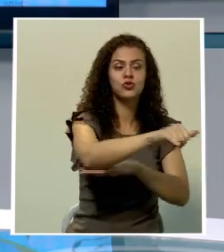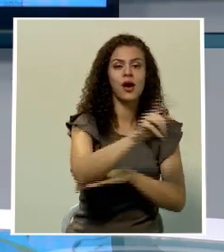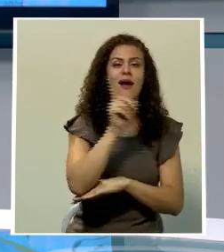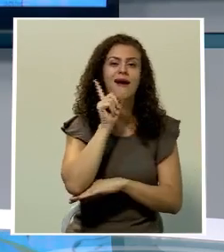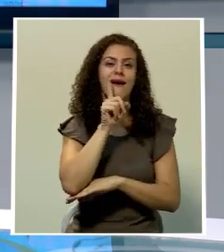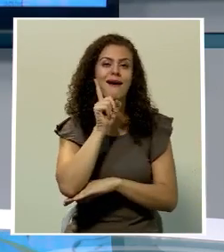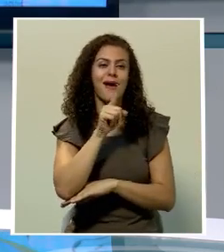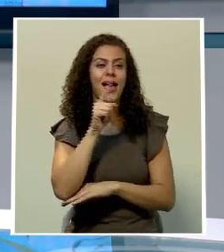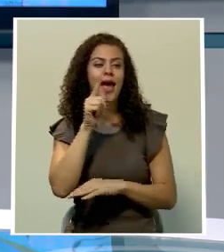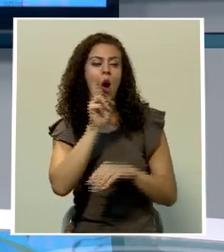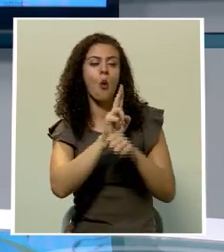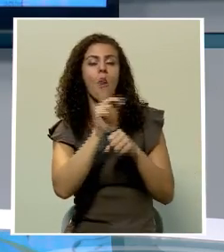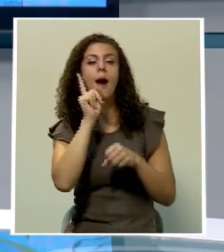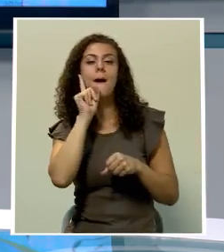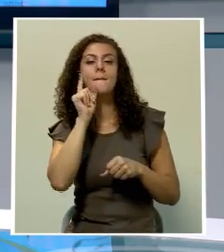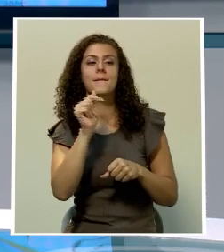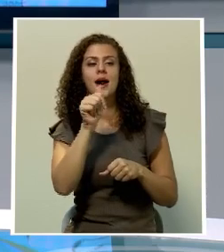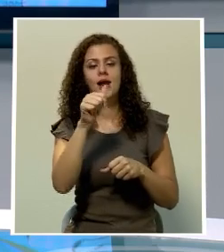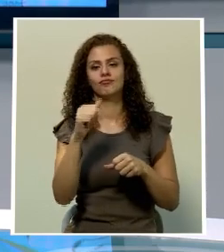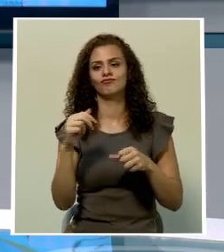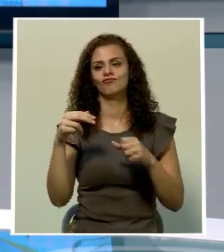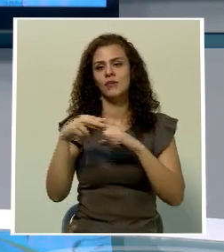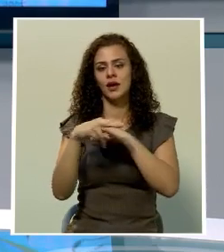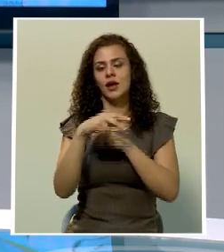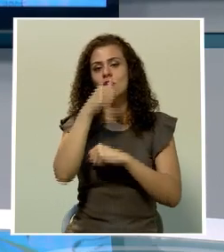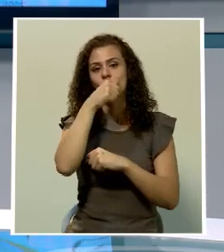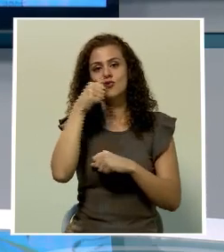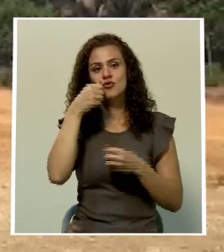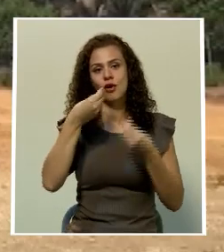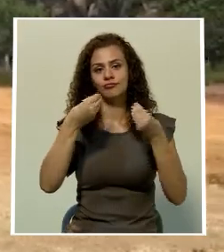en su mayoría se utilizan para el narcotráfico.